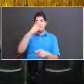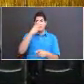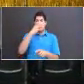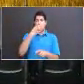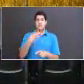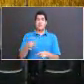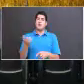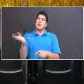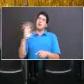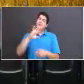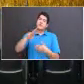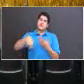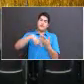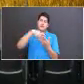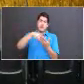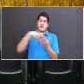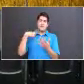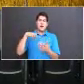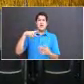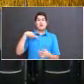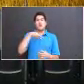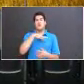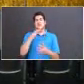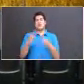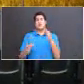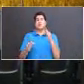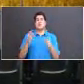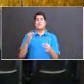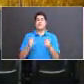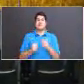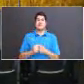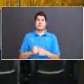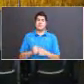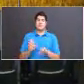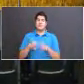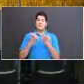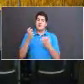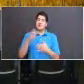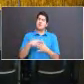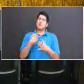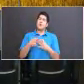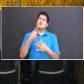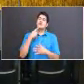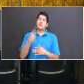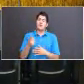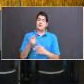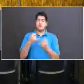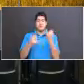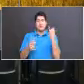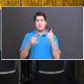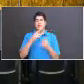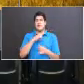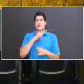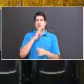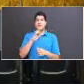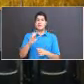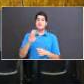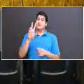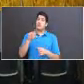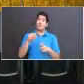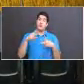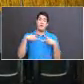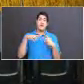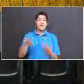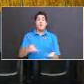resucitado para nuestra justificación. Entonces cuando él dijo consumado es, ni había muerto, ni